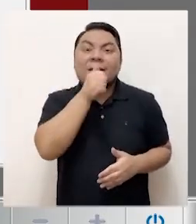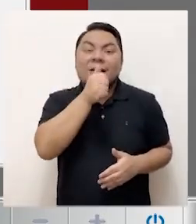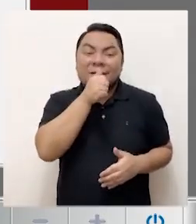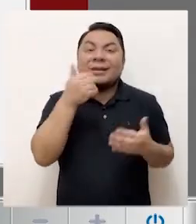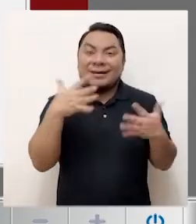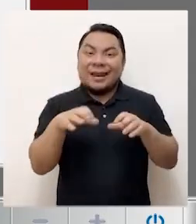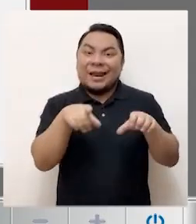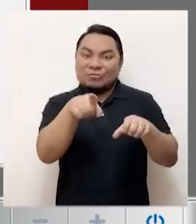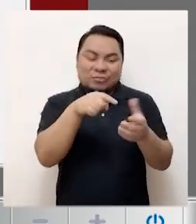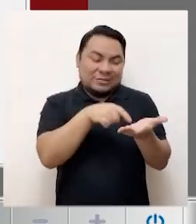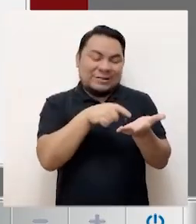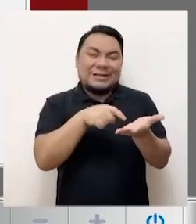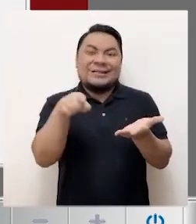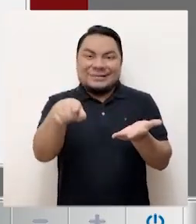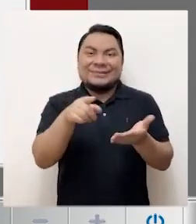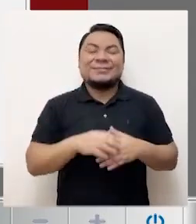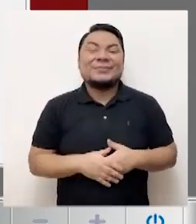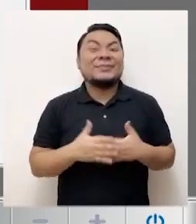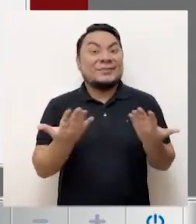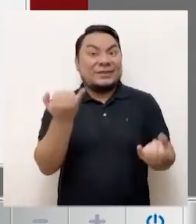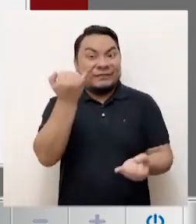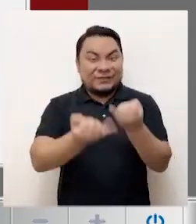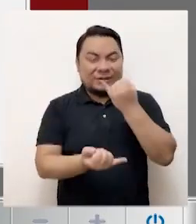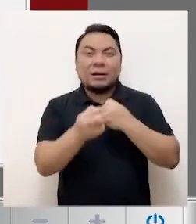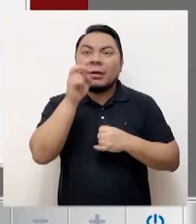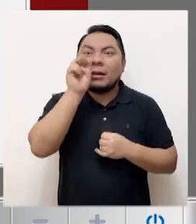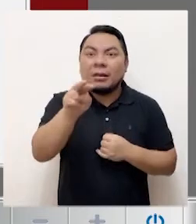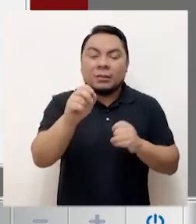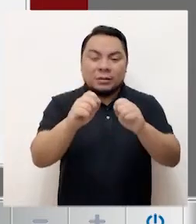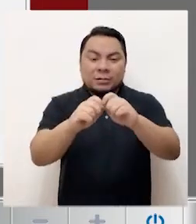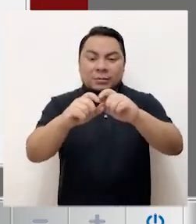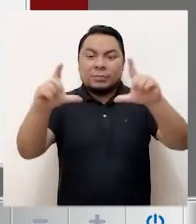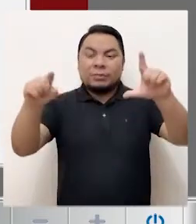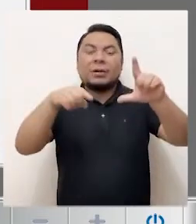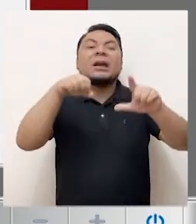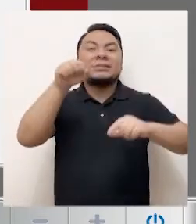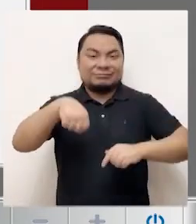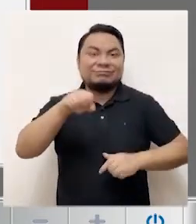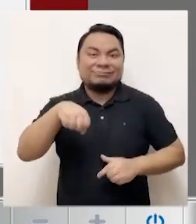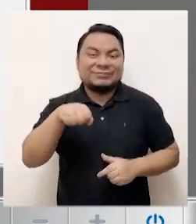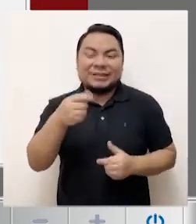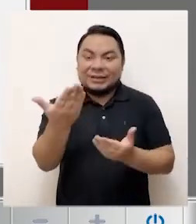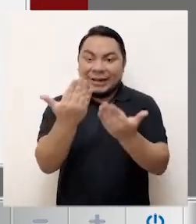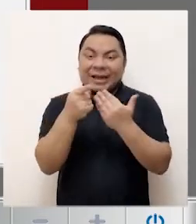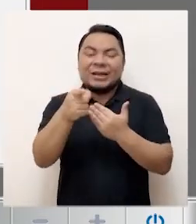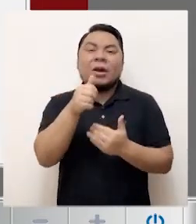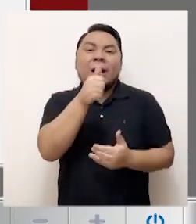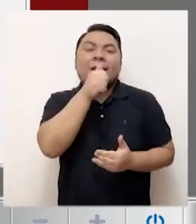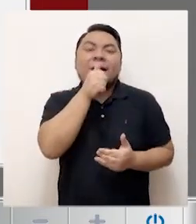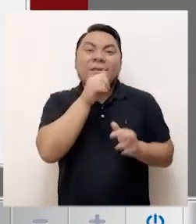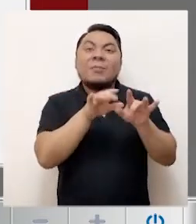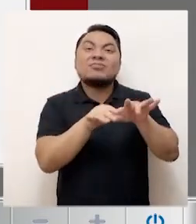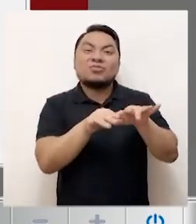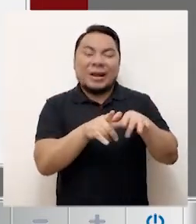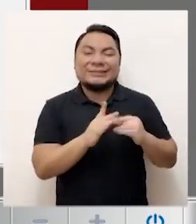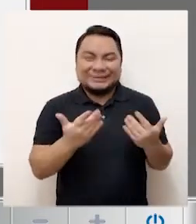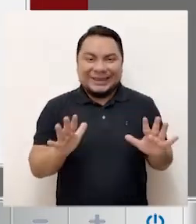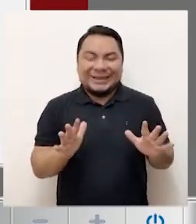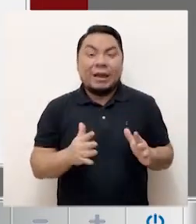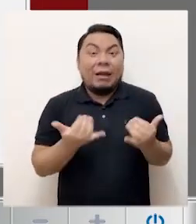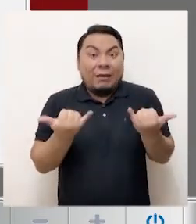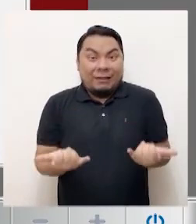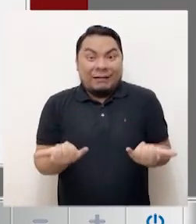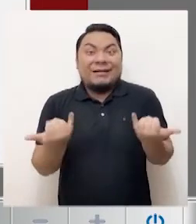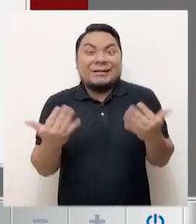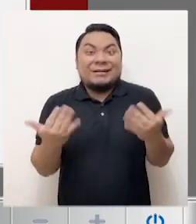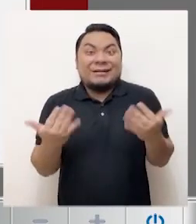de la clave que acaba de crear. Finalmente, visualizará la ventana de confirmación de generación de su clave virtual.